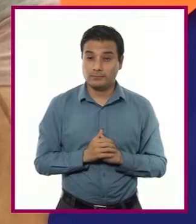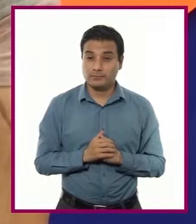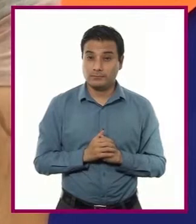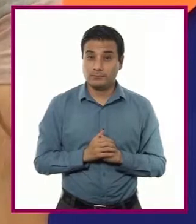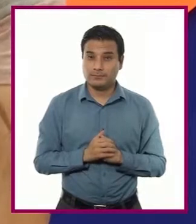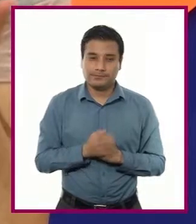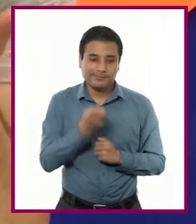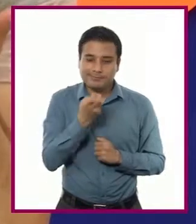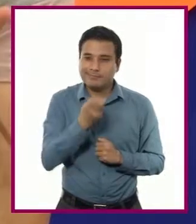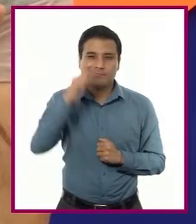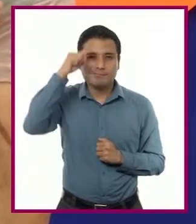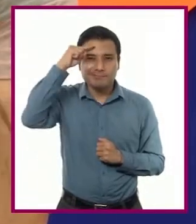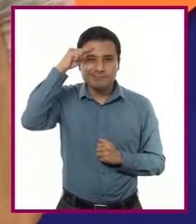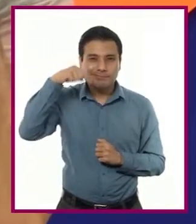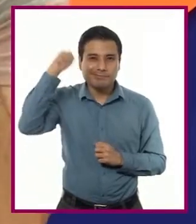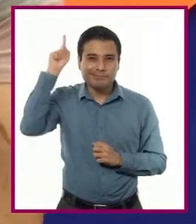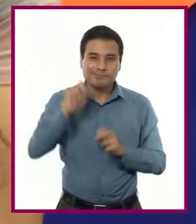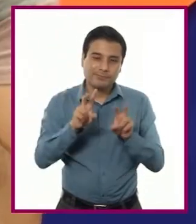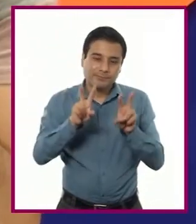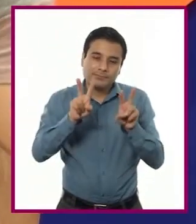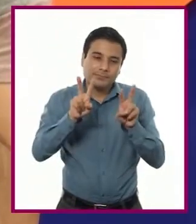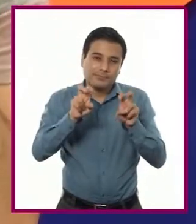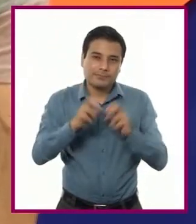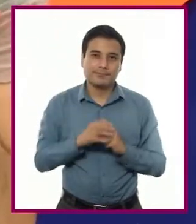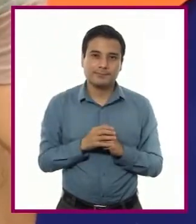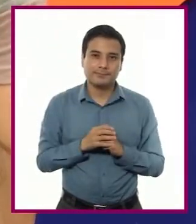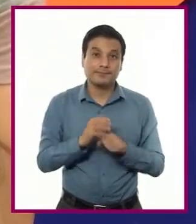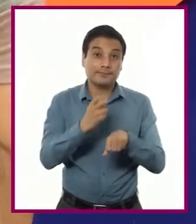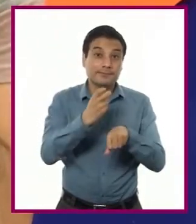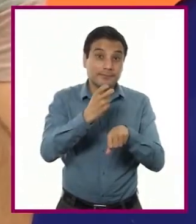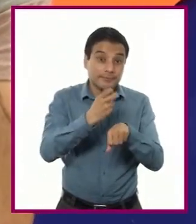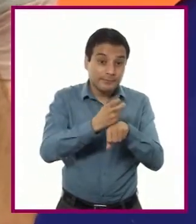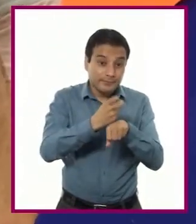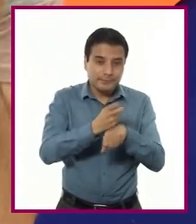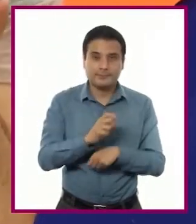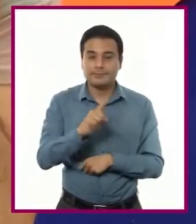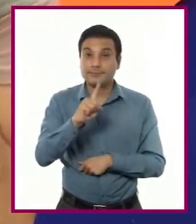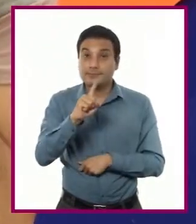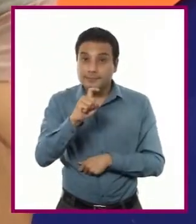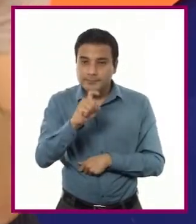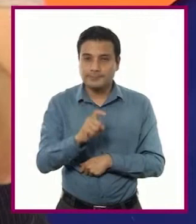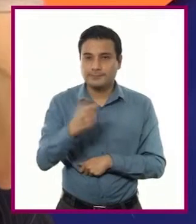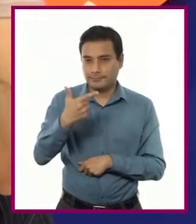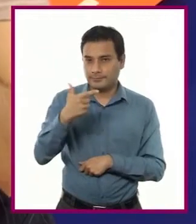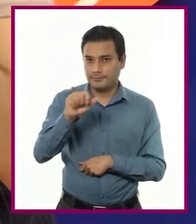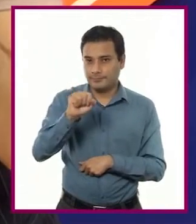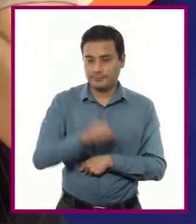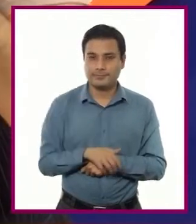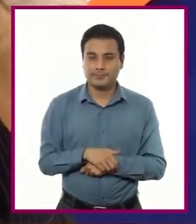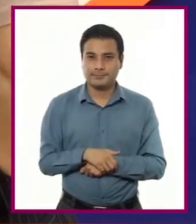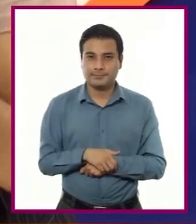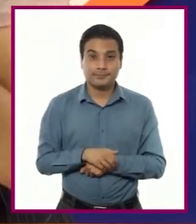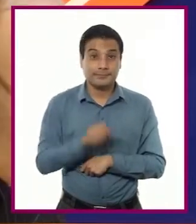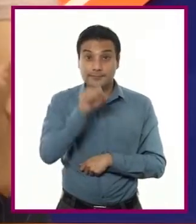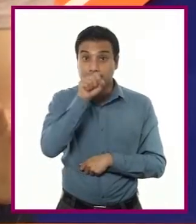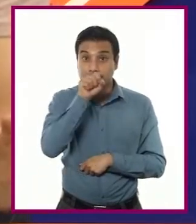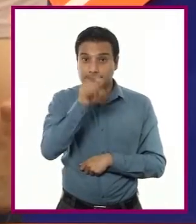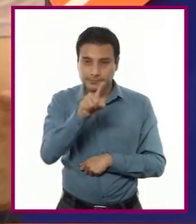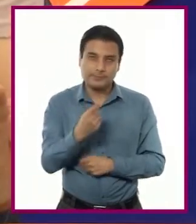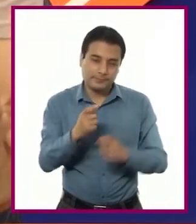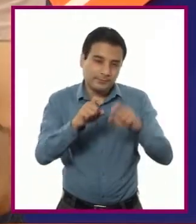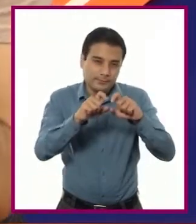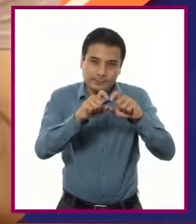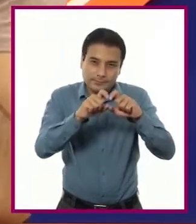Esta es sencilla, pues tiene el título. Sólido, líquido, gaseoso, que además está indicando el